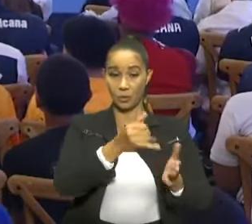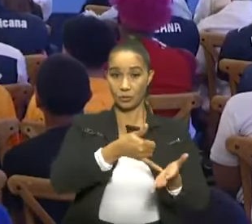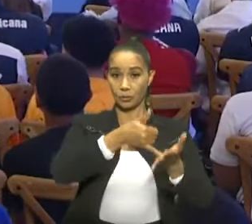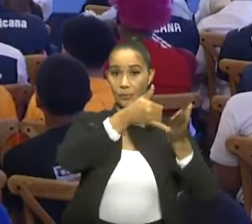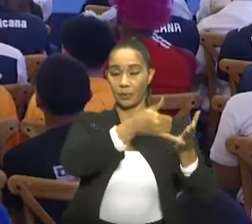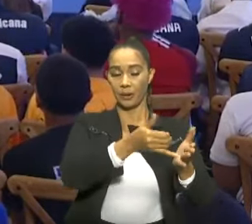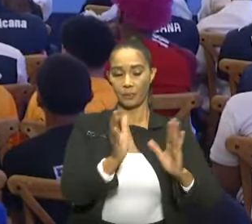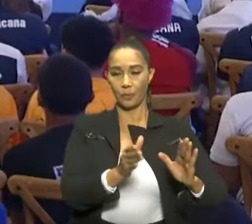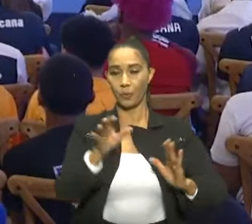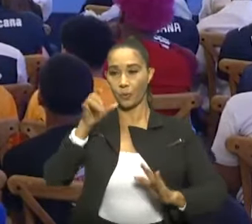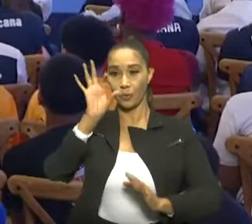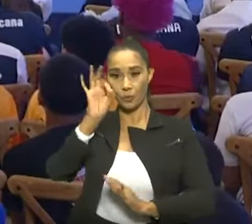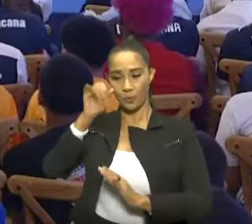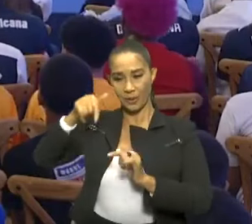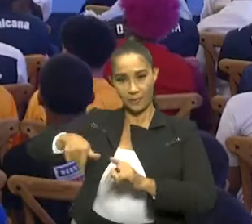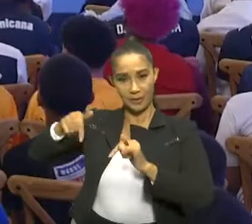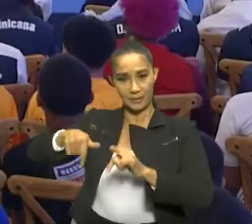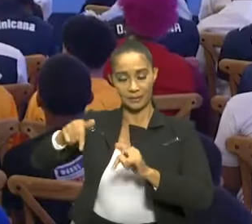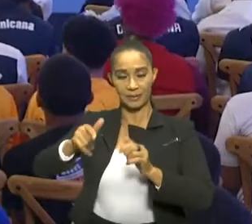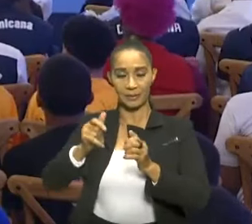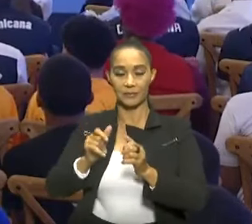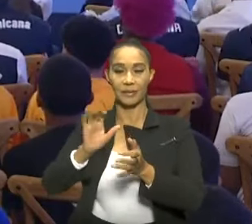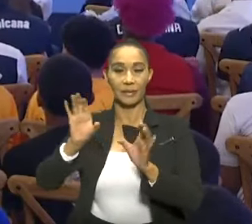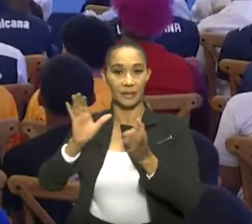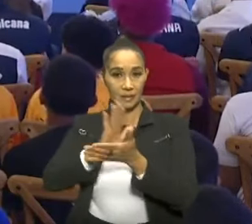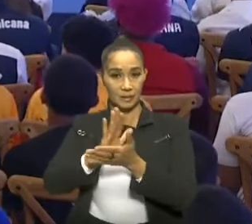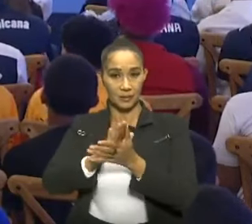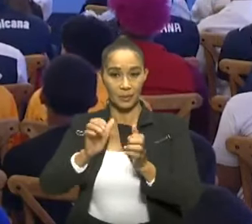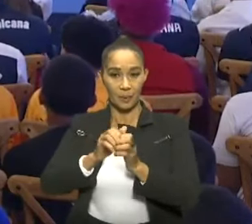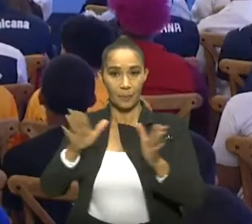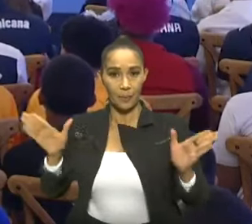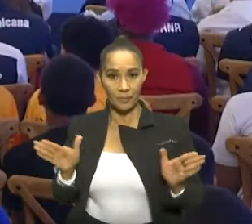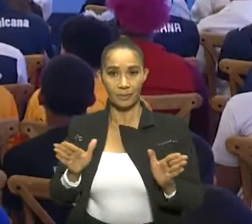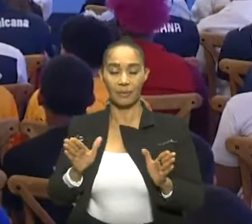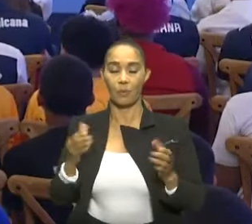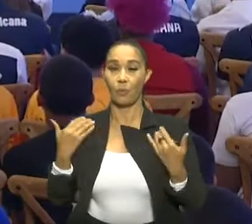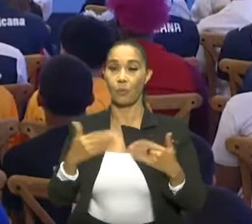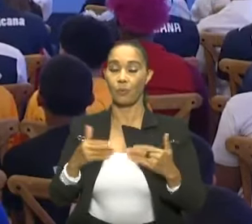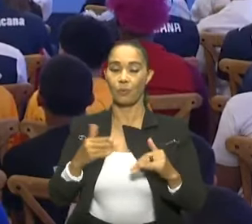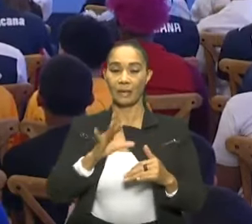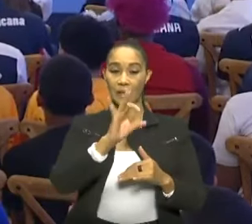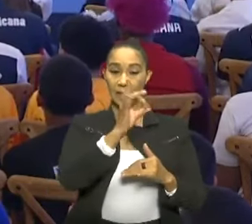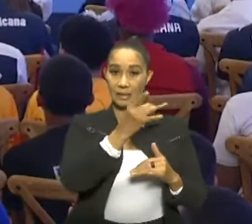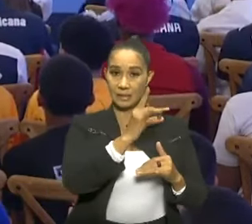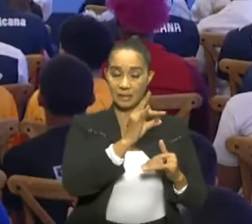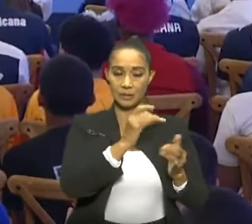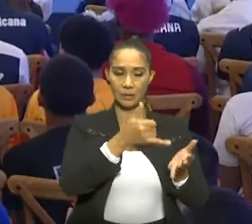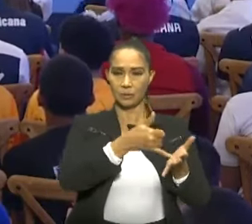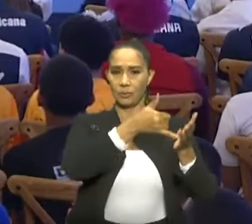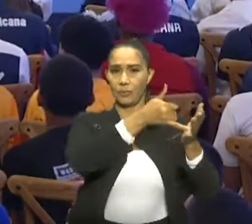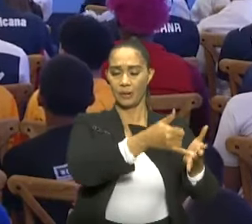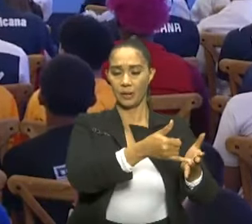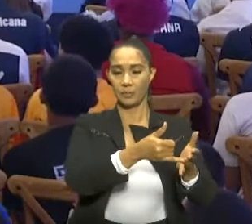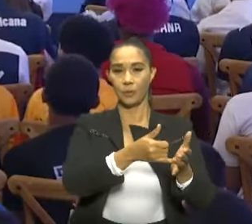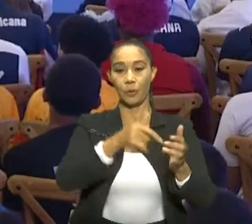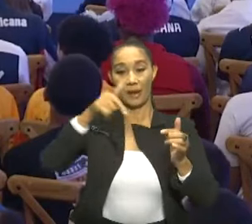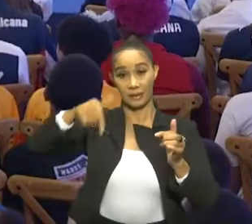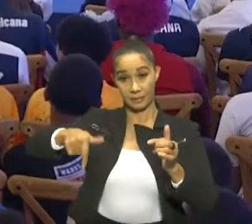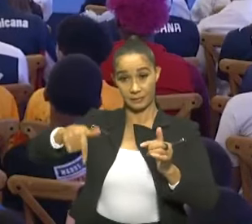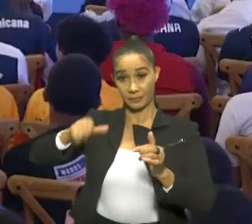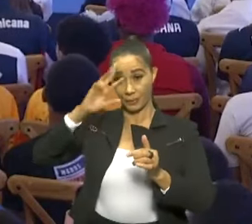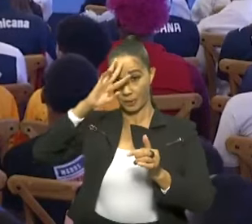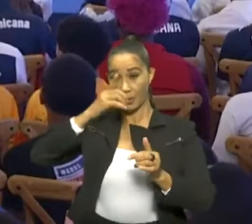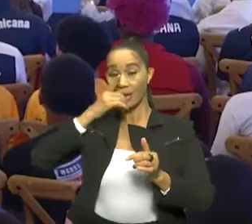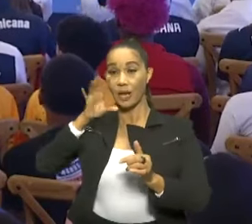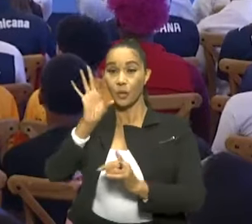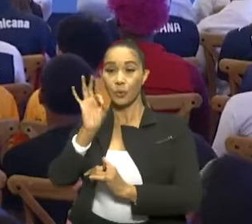de centros educativos públicos. Oigan bien, de 18 premios, 9 fueron